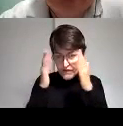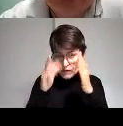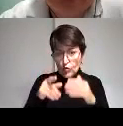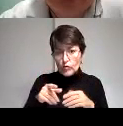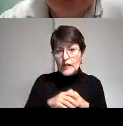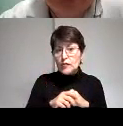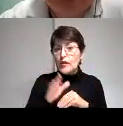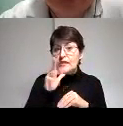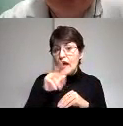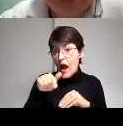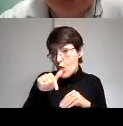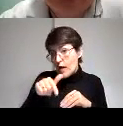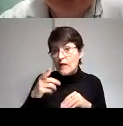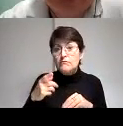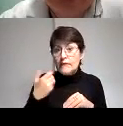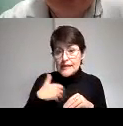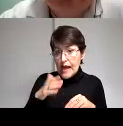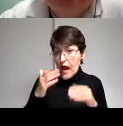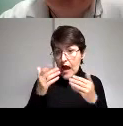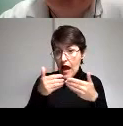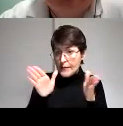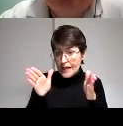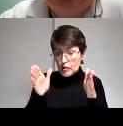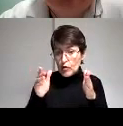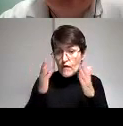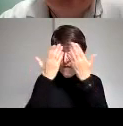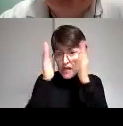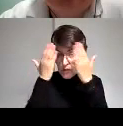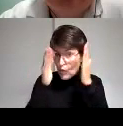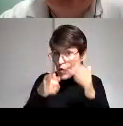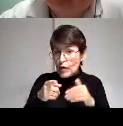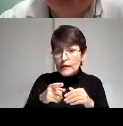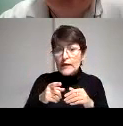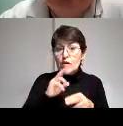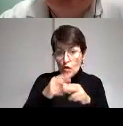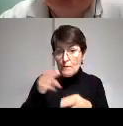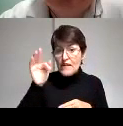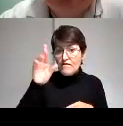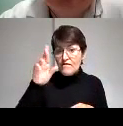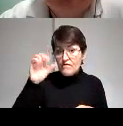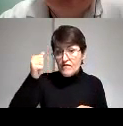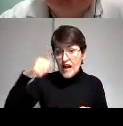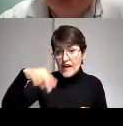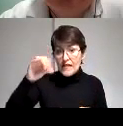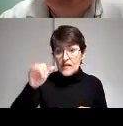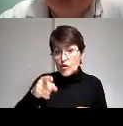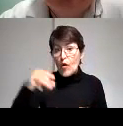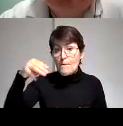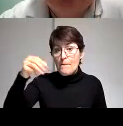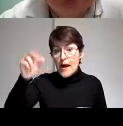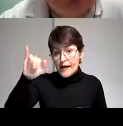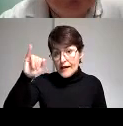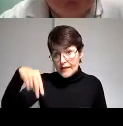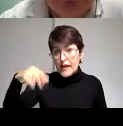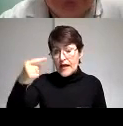abierto una cuenta de Facebook que se llama Francisco Marín Jiménez, con esta foto, ¿vale? Para que la reconozcáis.